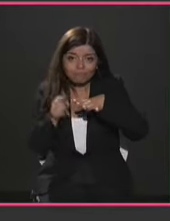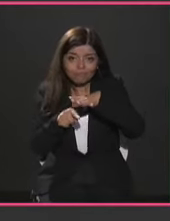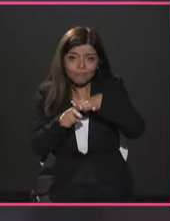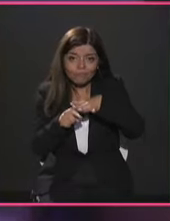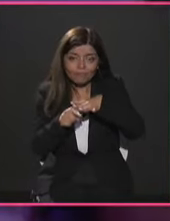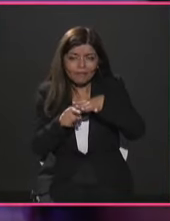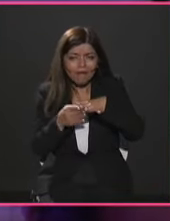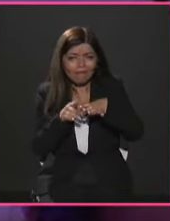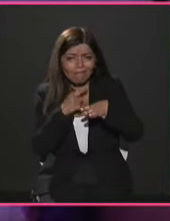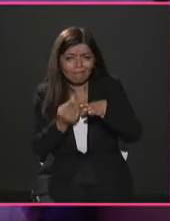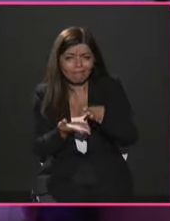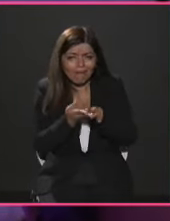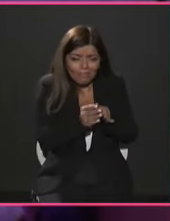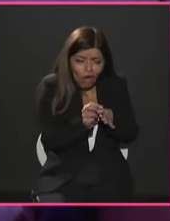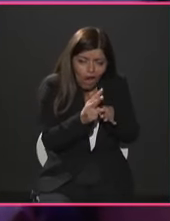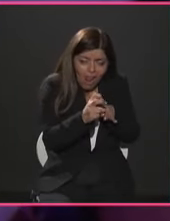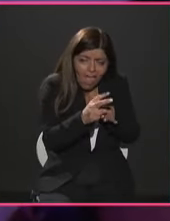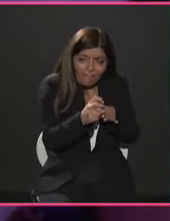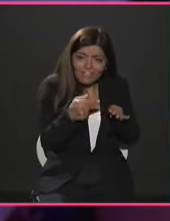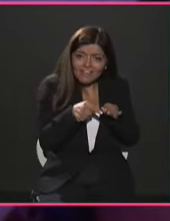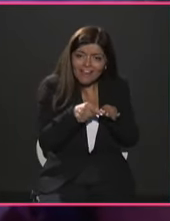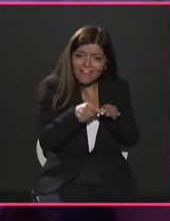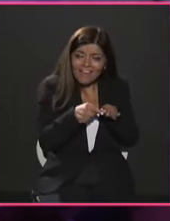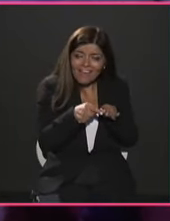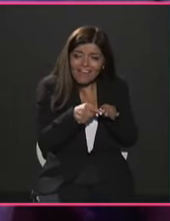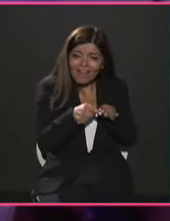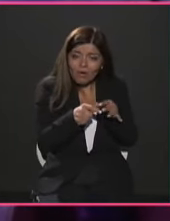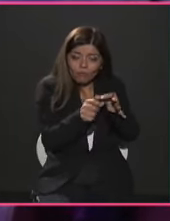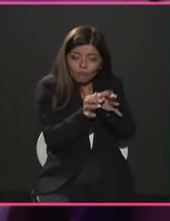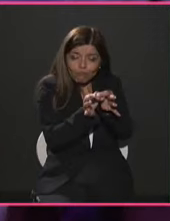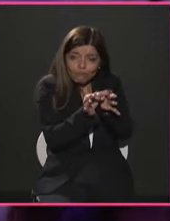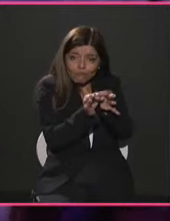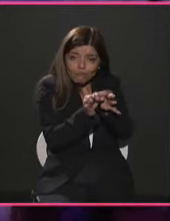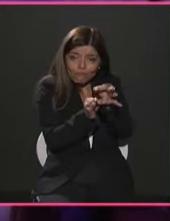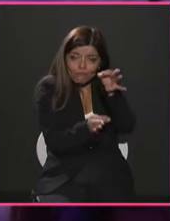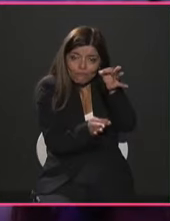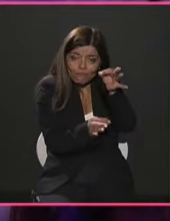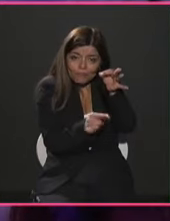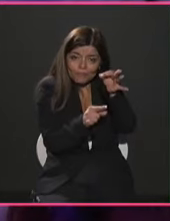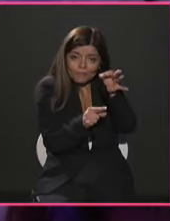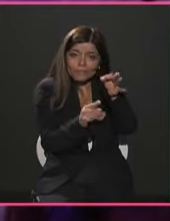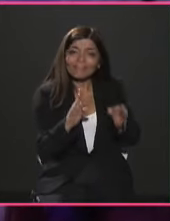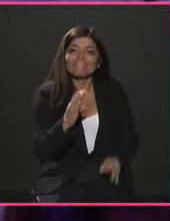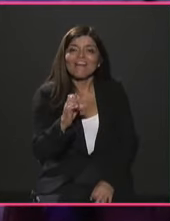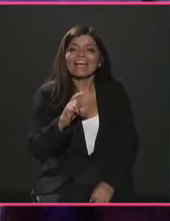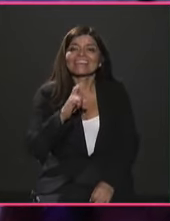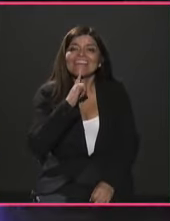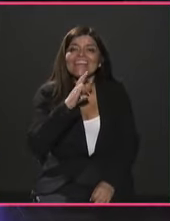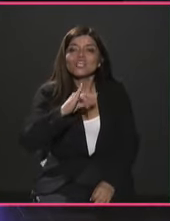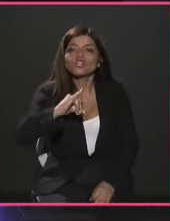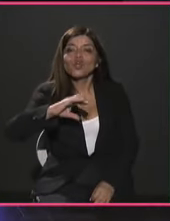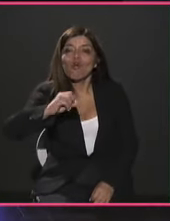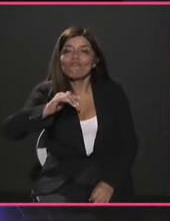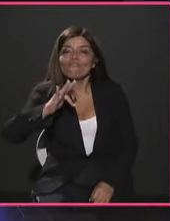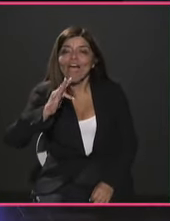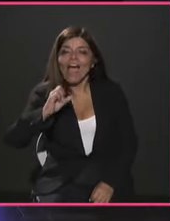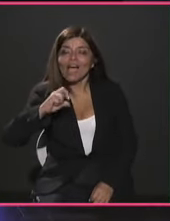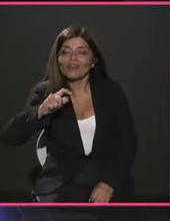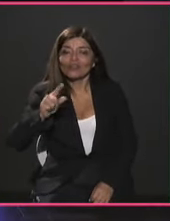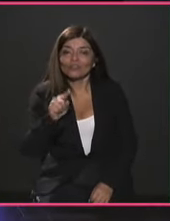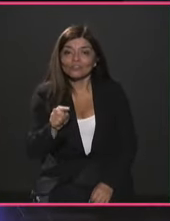pudo matar esta bacteria en su tu ensayo y le llamó bacteriófago y lo que significa